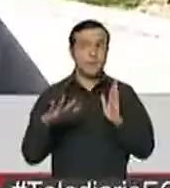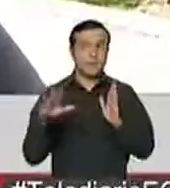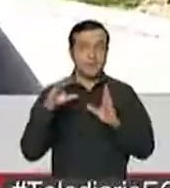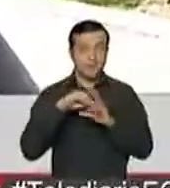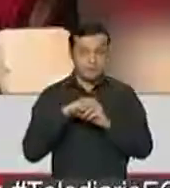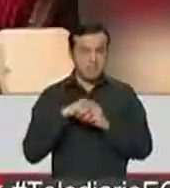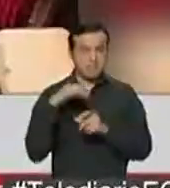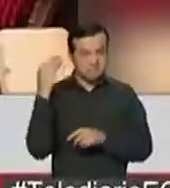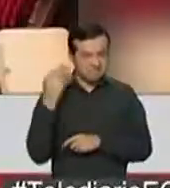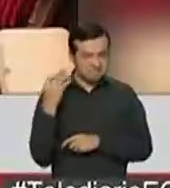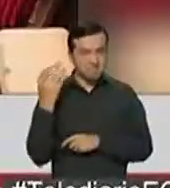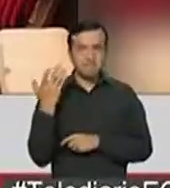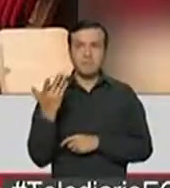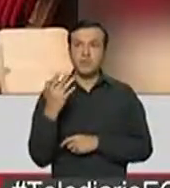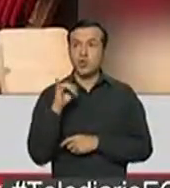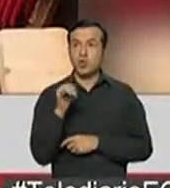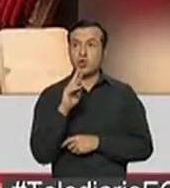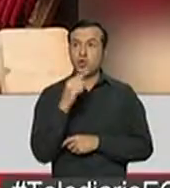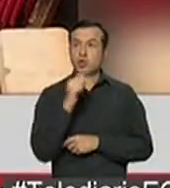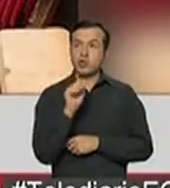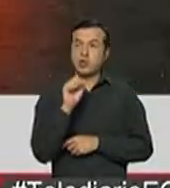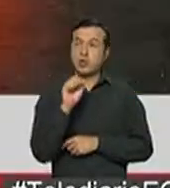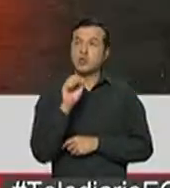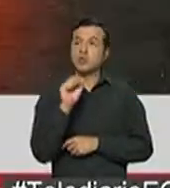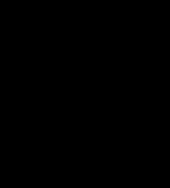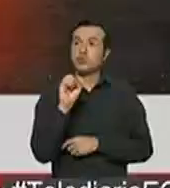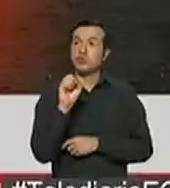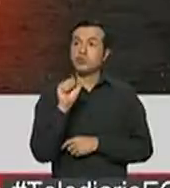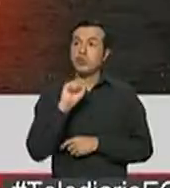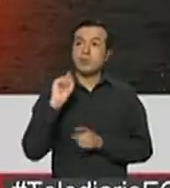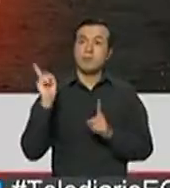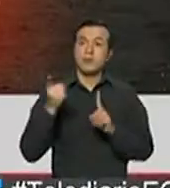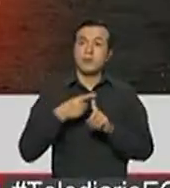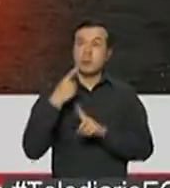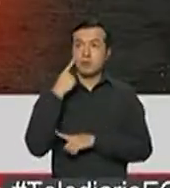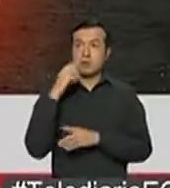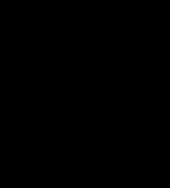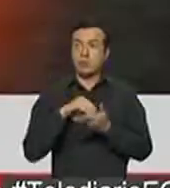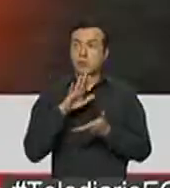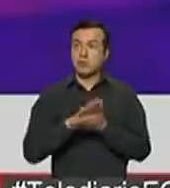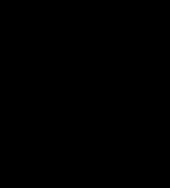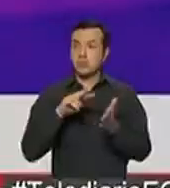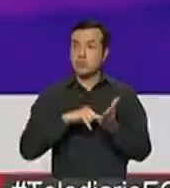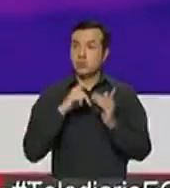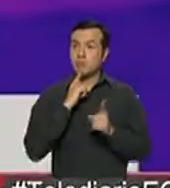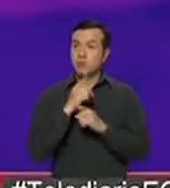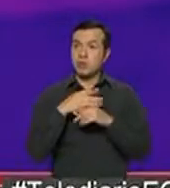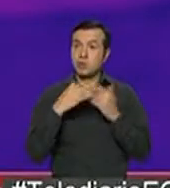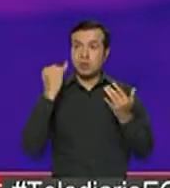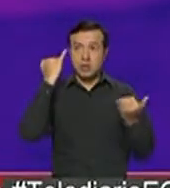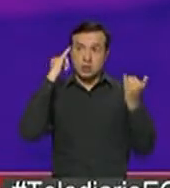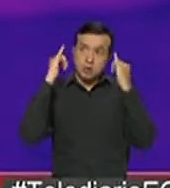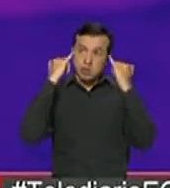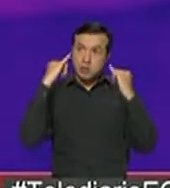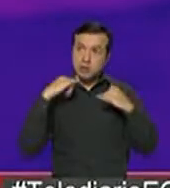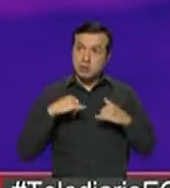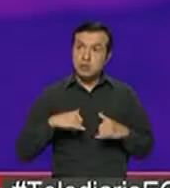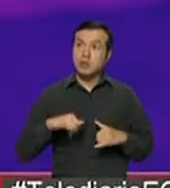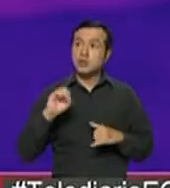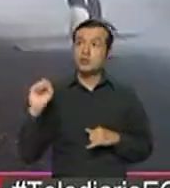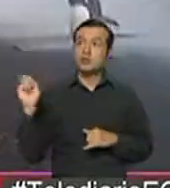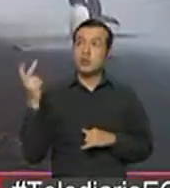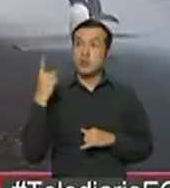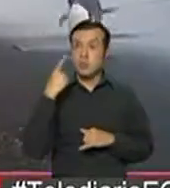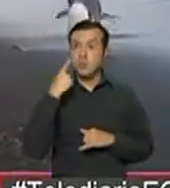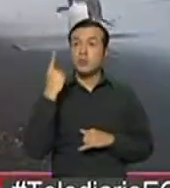una realidad. Jorge Luzuriaga y Cristian Sosa son los pioneros en esta implementación tecnológica. La innovación continuará con una segunda